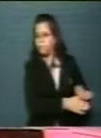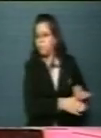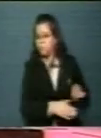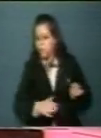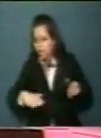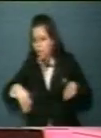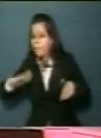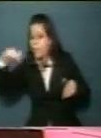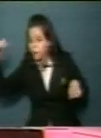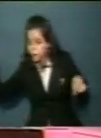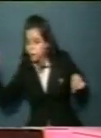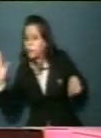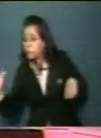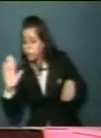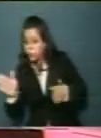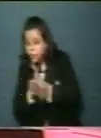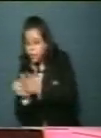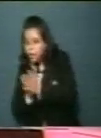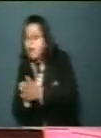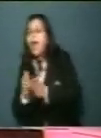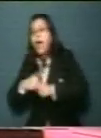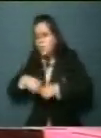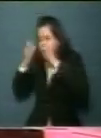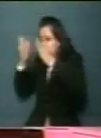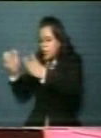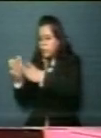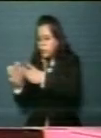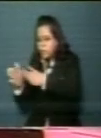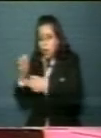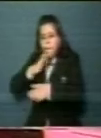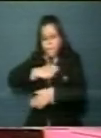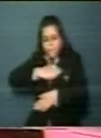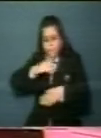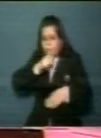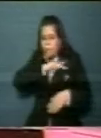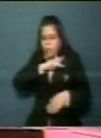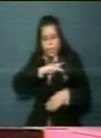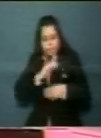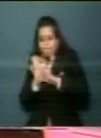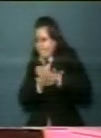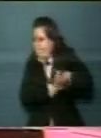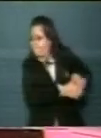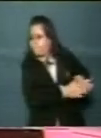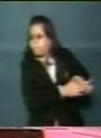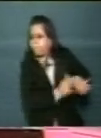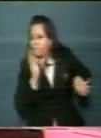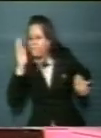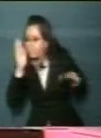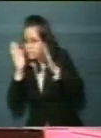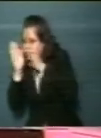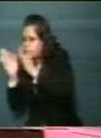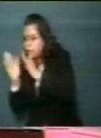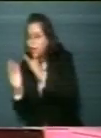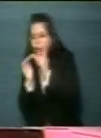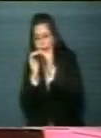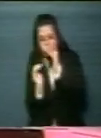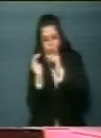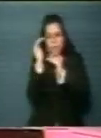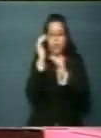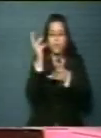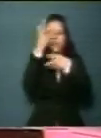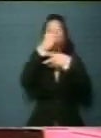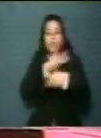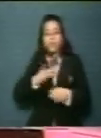intereses de la nación a los intereses partidarios, elevarnos por encima de lo que nos separa para aferrarnos